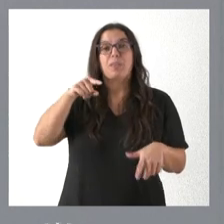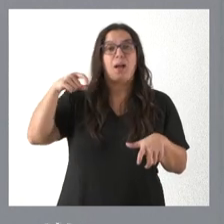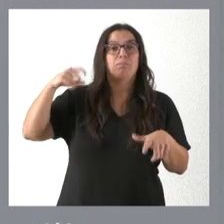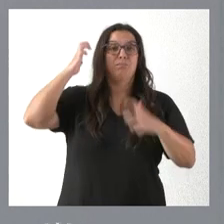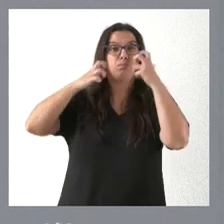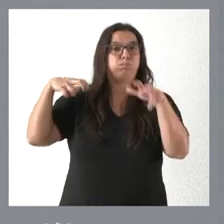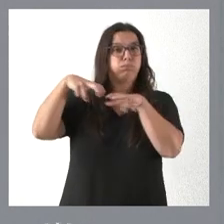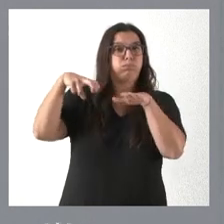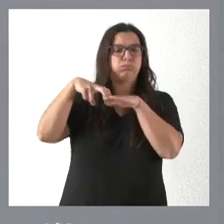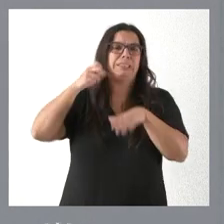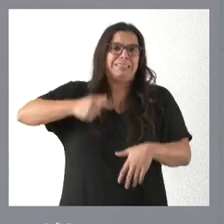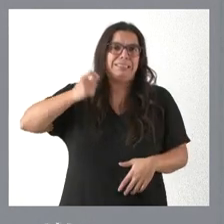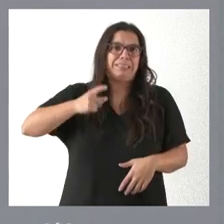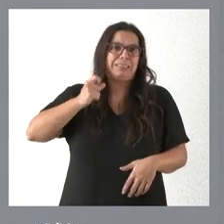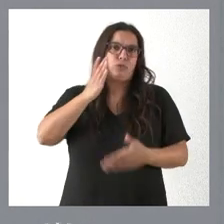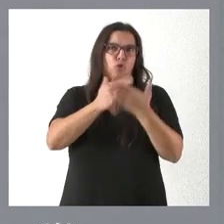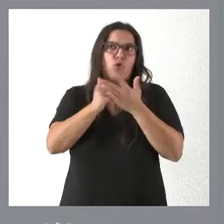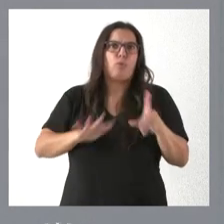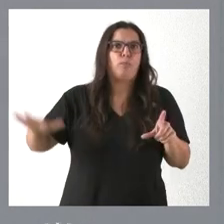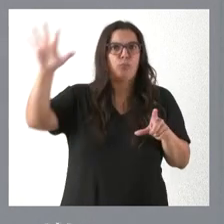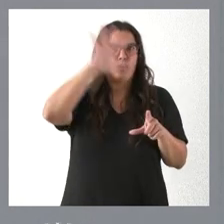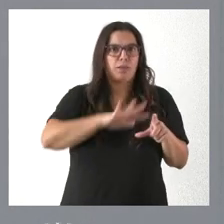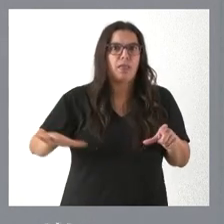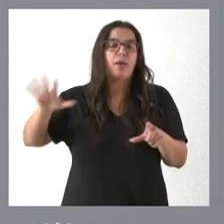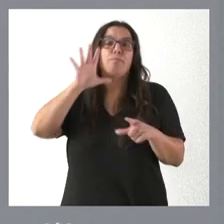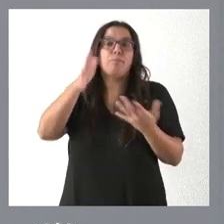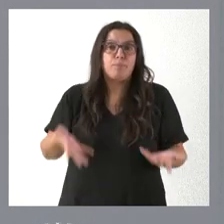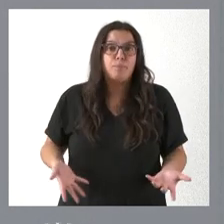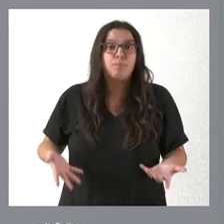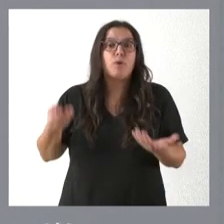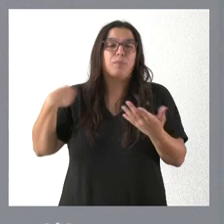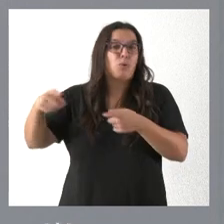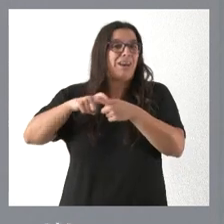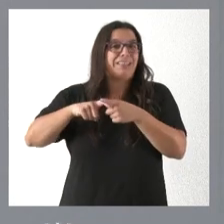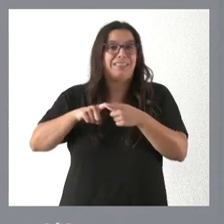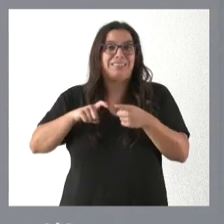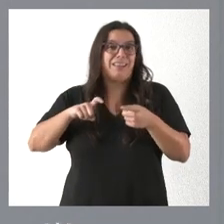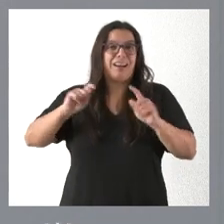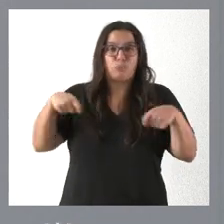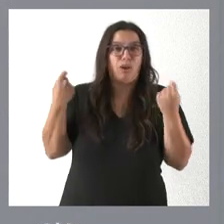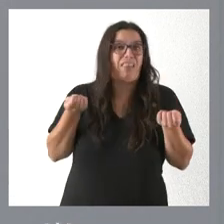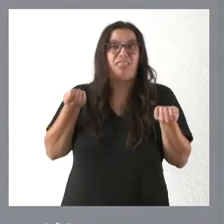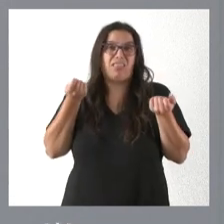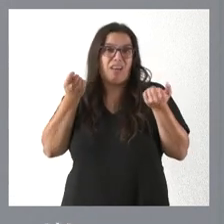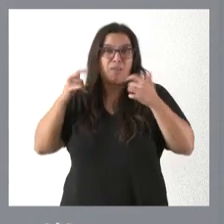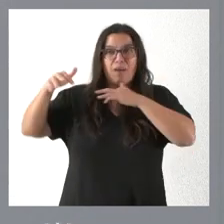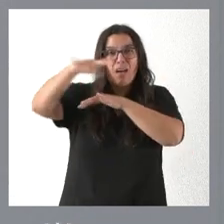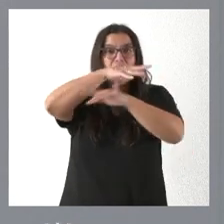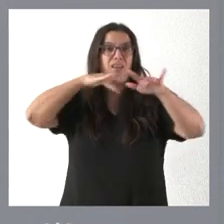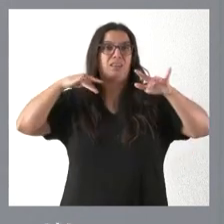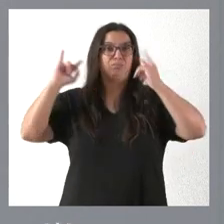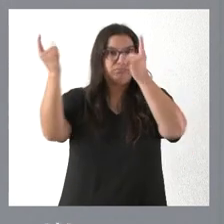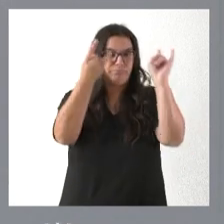trascendencia en nuestra comunidad Autónoma como consecuencia de las características geográficas y medioambientales que que